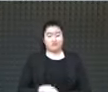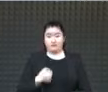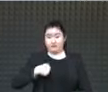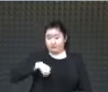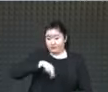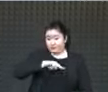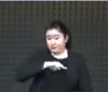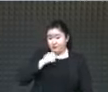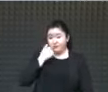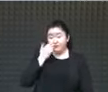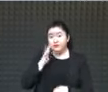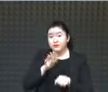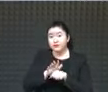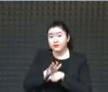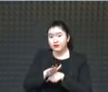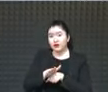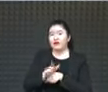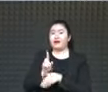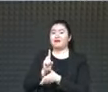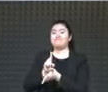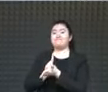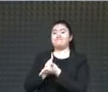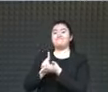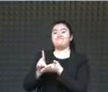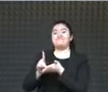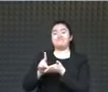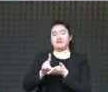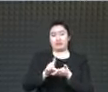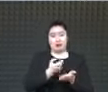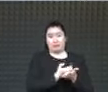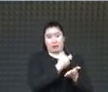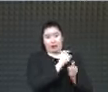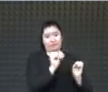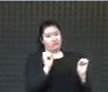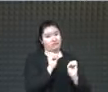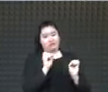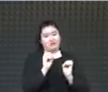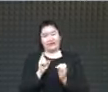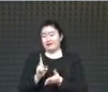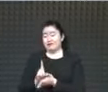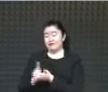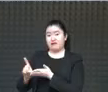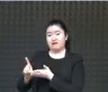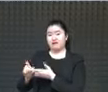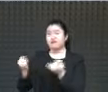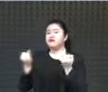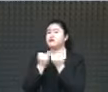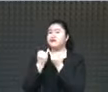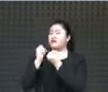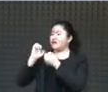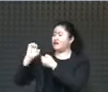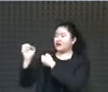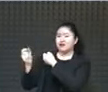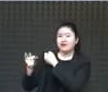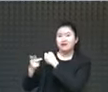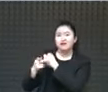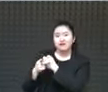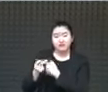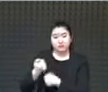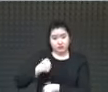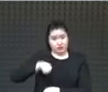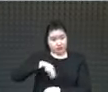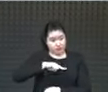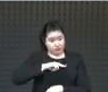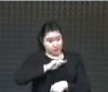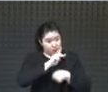Nosotros lo que queremos es que sea un derecho. Igual que en Europa, ¿eh? Ni siquiera crean que estamos comparándonos con